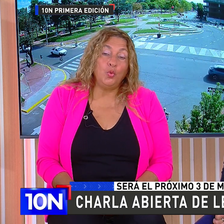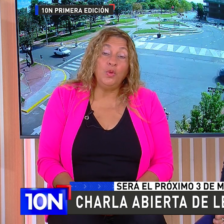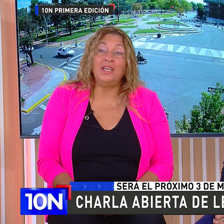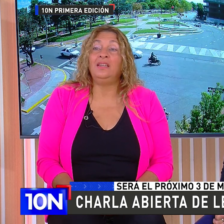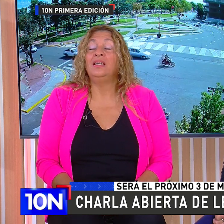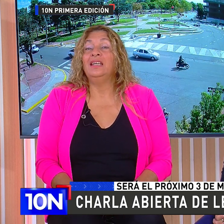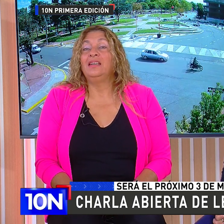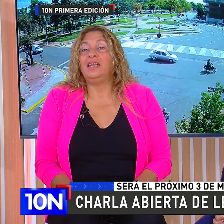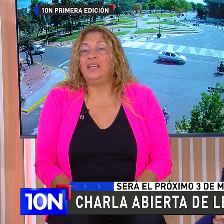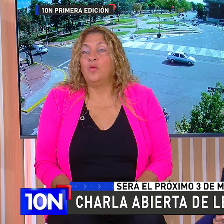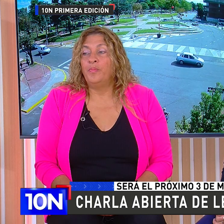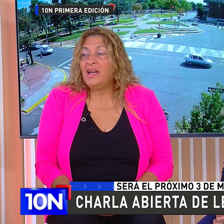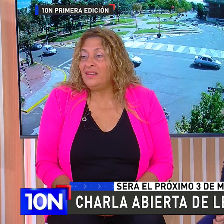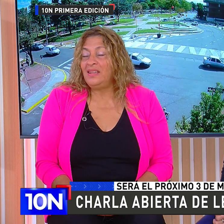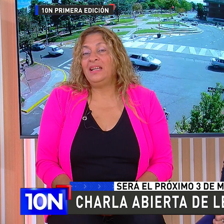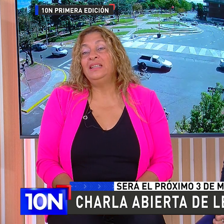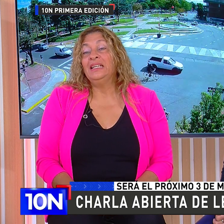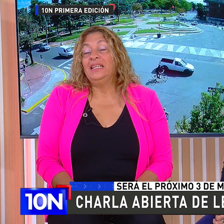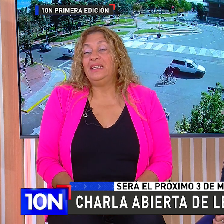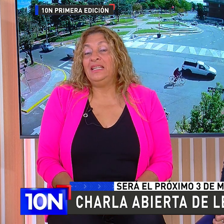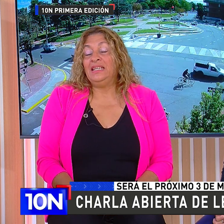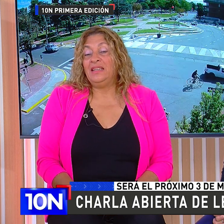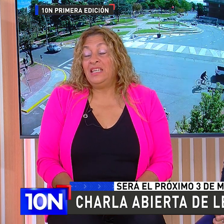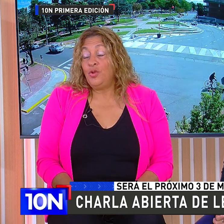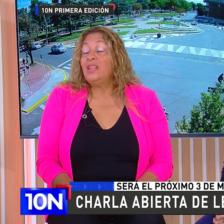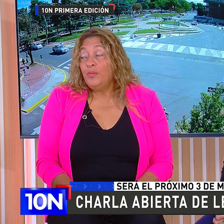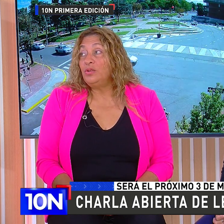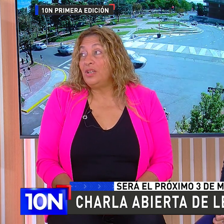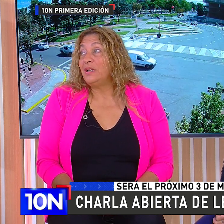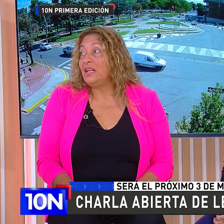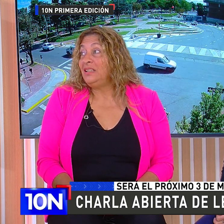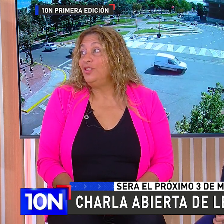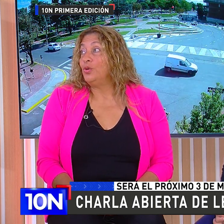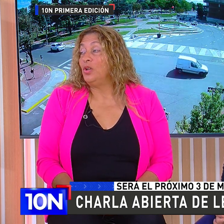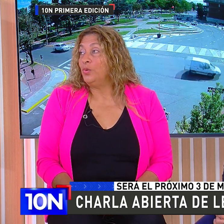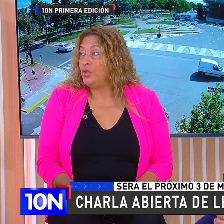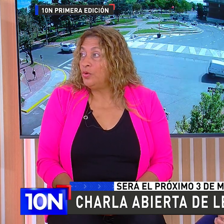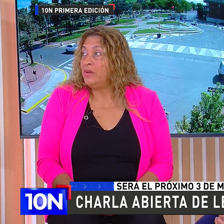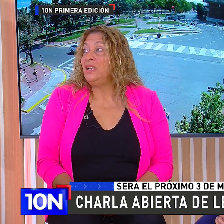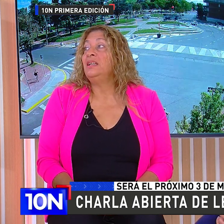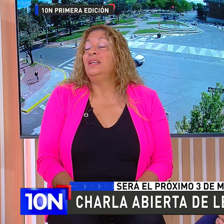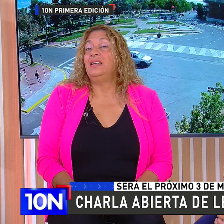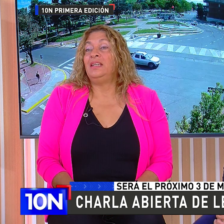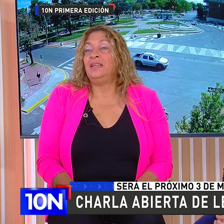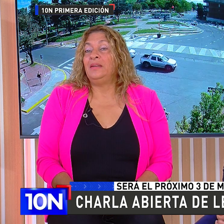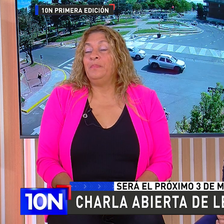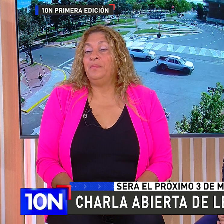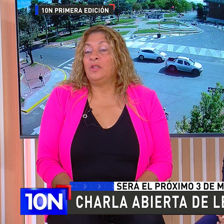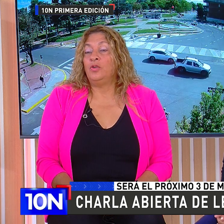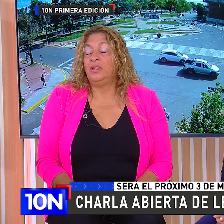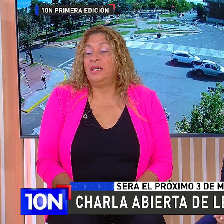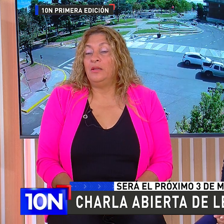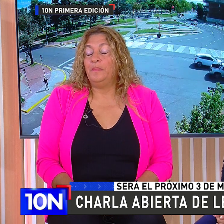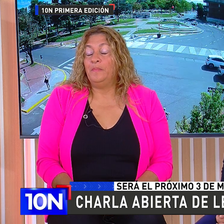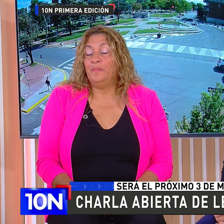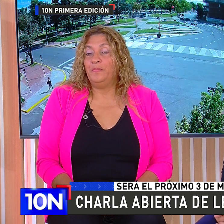que estudien, que compartan, y de hecho estamos trabajando con la UNOVA,